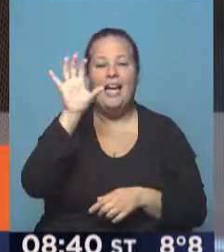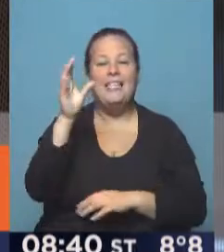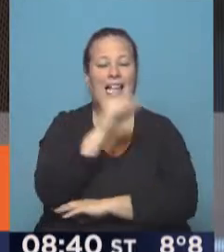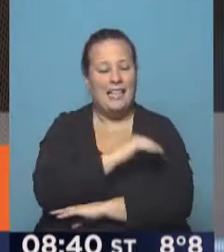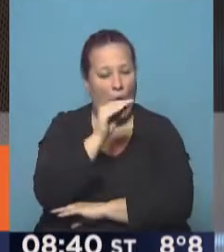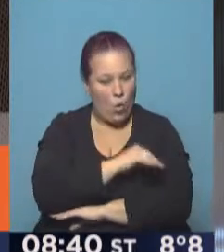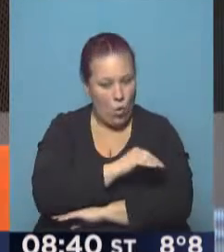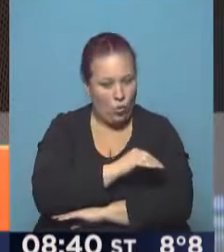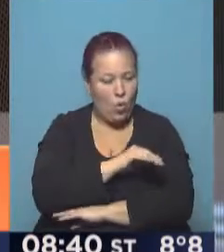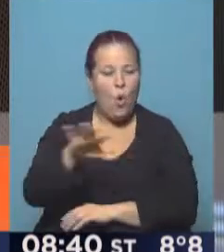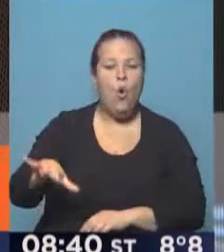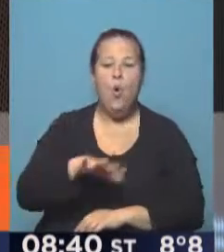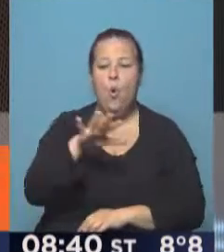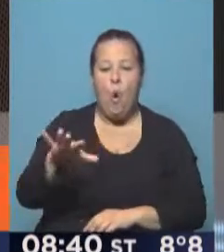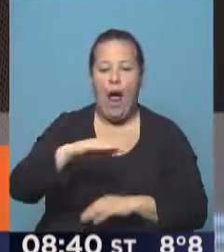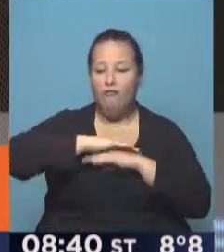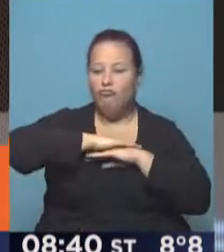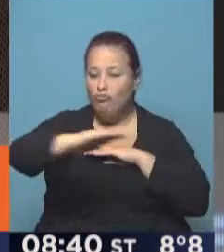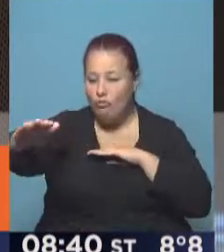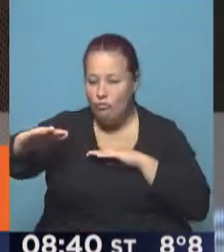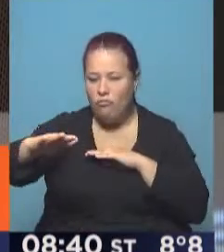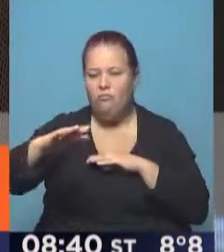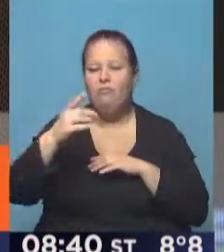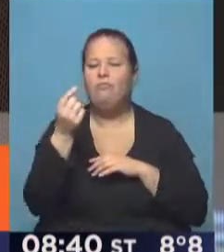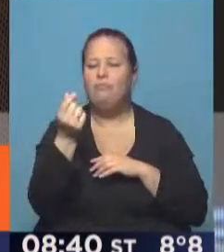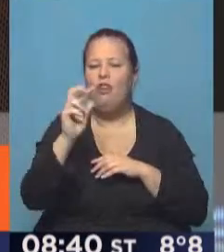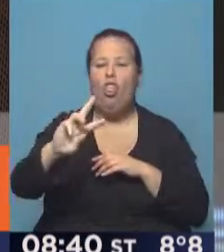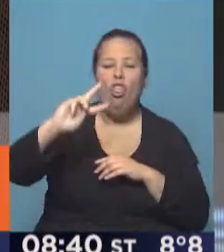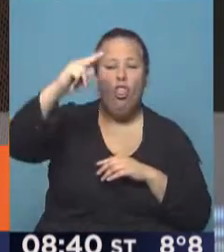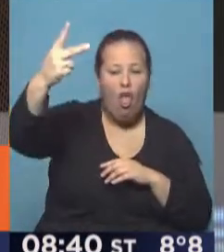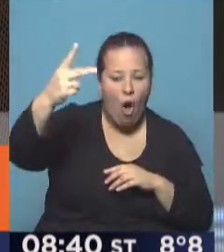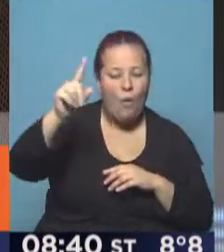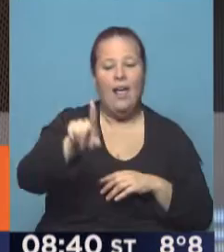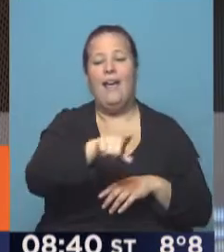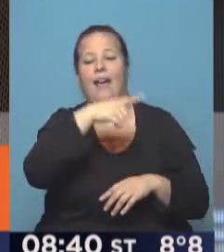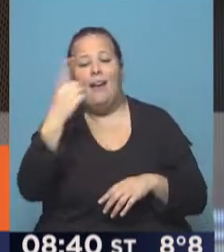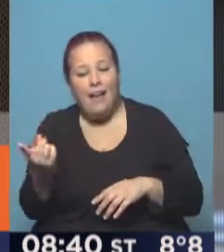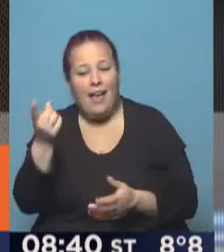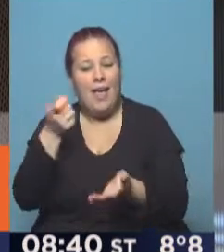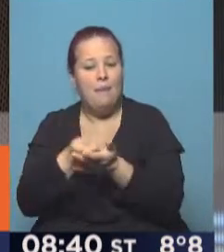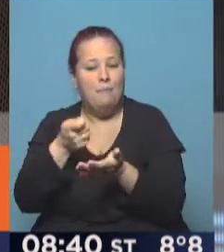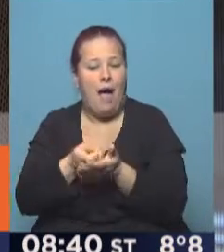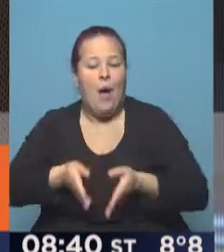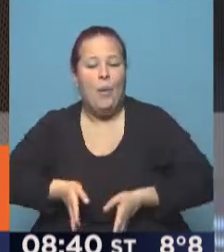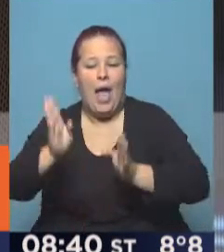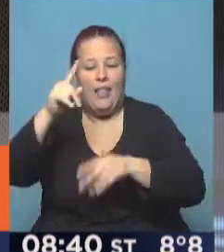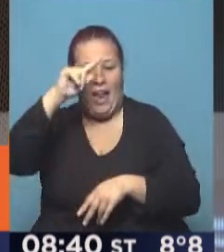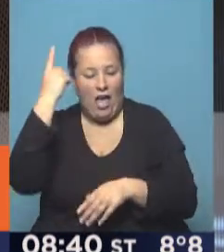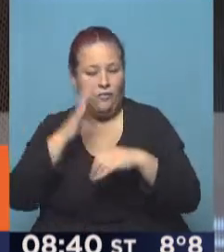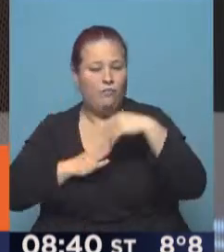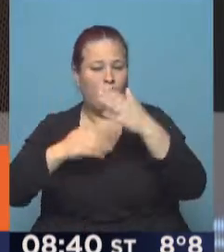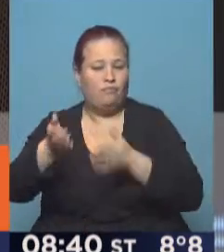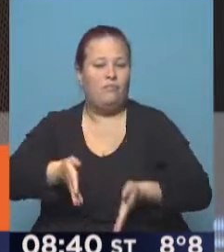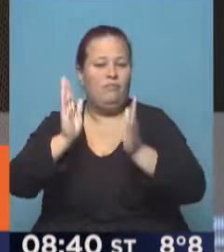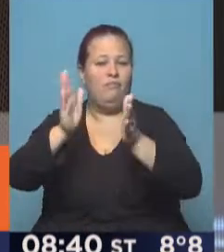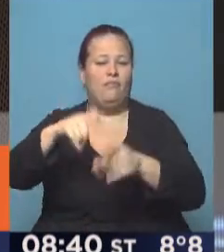de Santa Cruz, en una zona de llanura, costaba el doble de lo que le costaba a Vialidad Nacional construir un